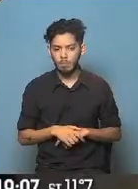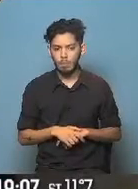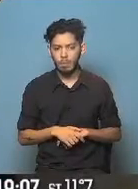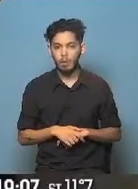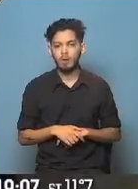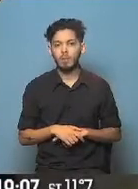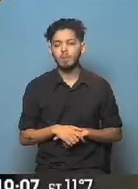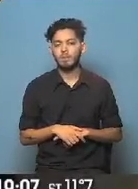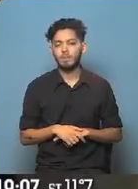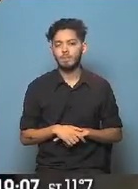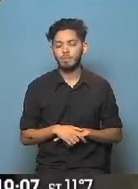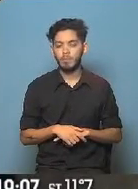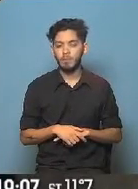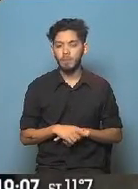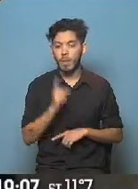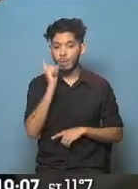La dirigencia recomendada